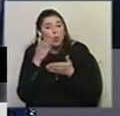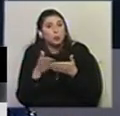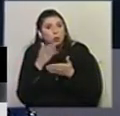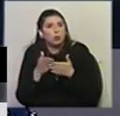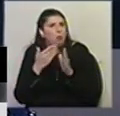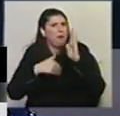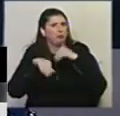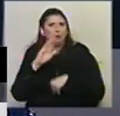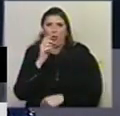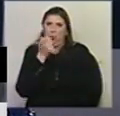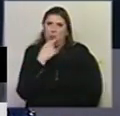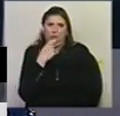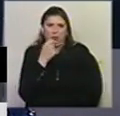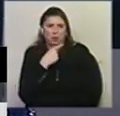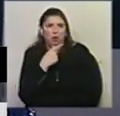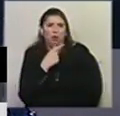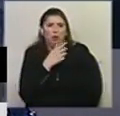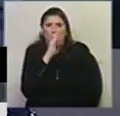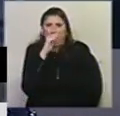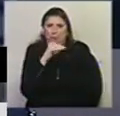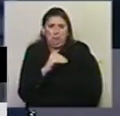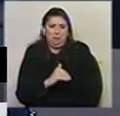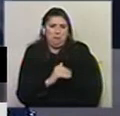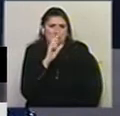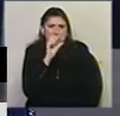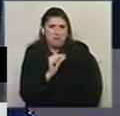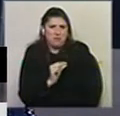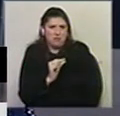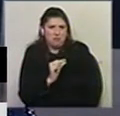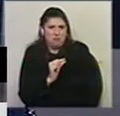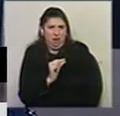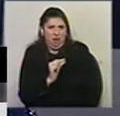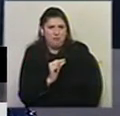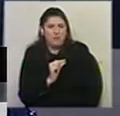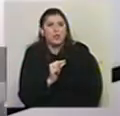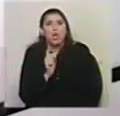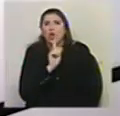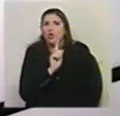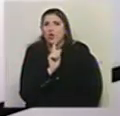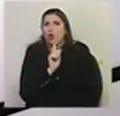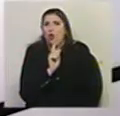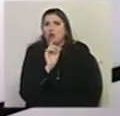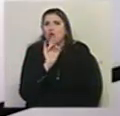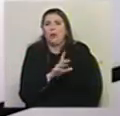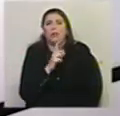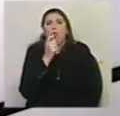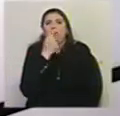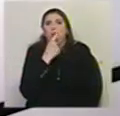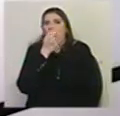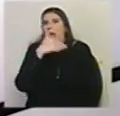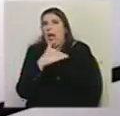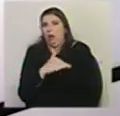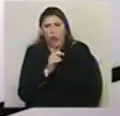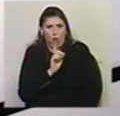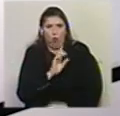de los medicamentos termina siendo muy mínima. Cuando tú tenés que averiguar, eso no solo con los de alto costo. Sí, con todo. Con todos los medicamentos. No hay